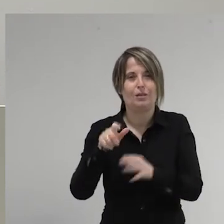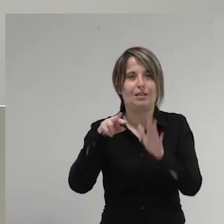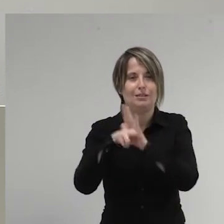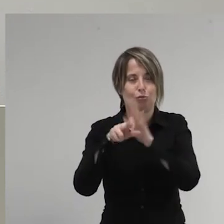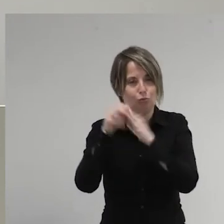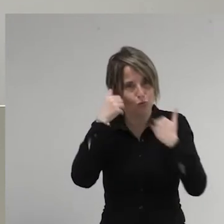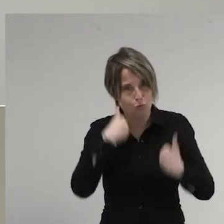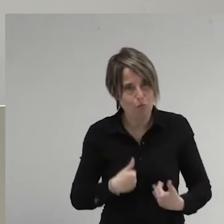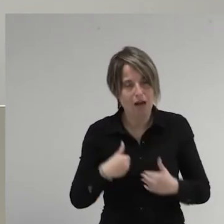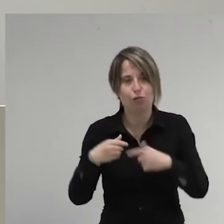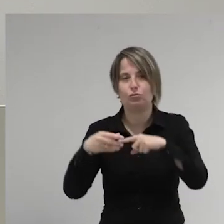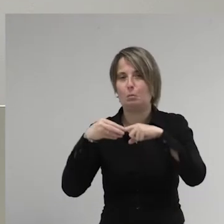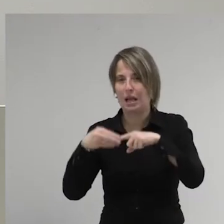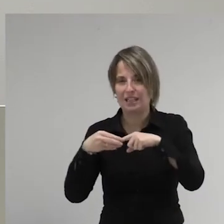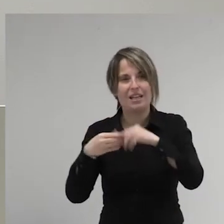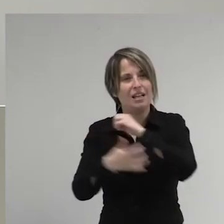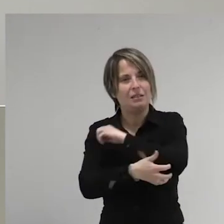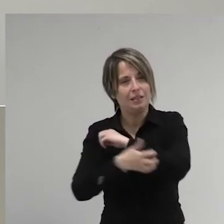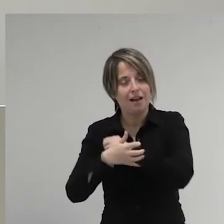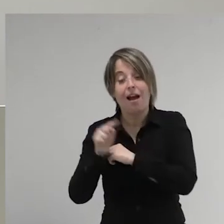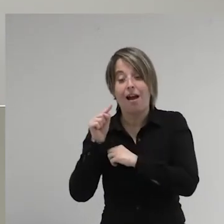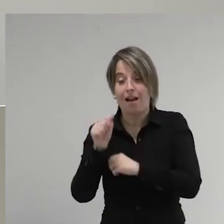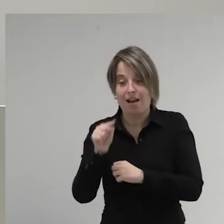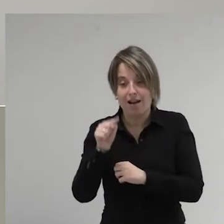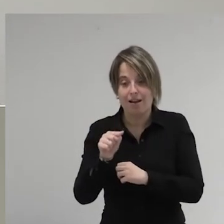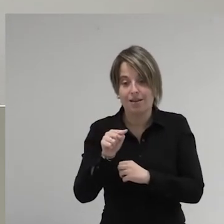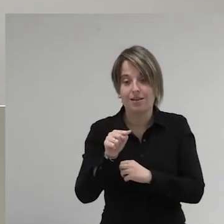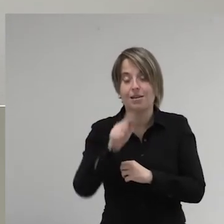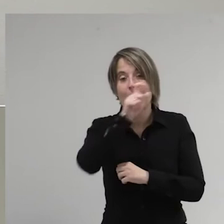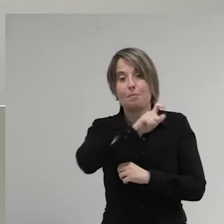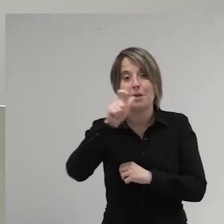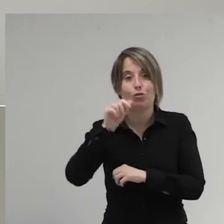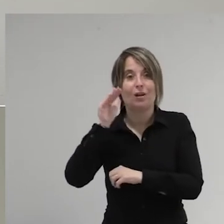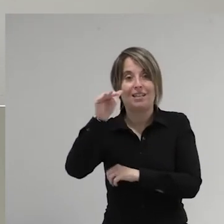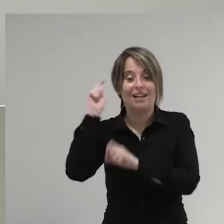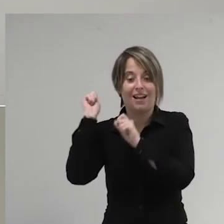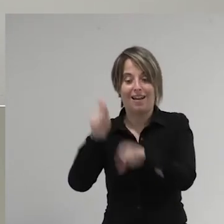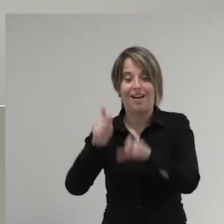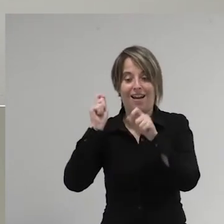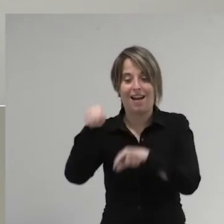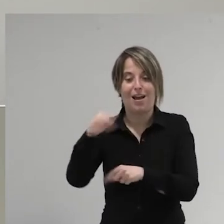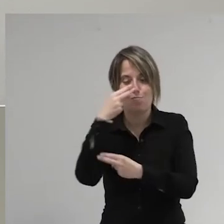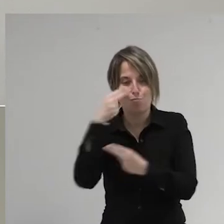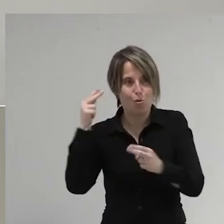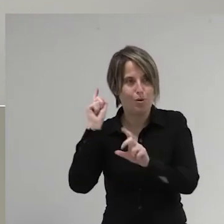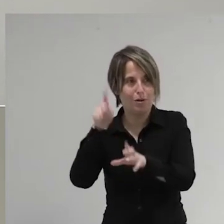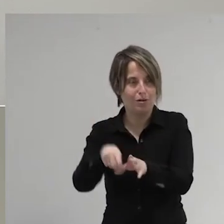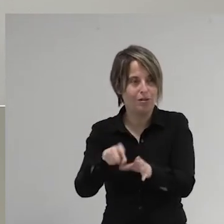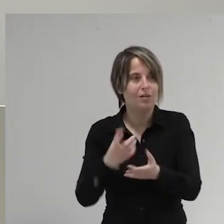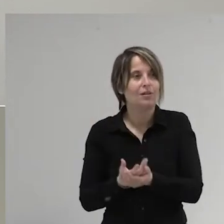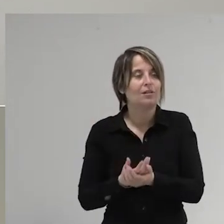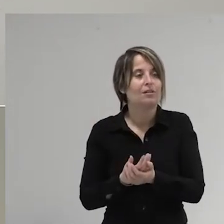que tiene. Y ahí es donde está llegando toda la población que viene de otros mundos. Con lo